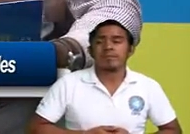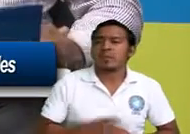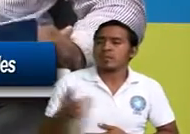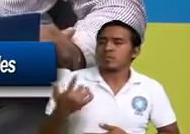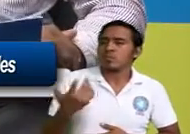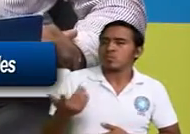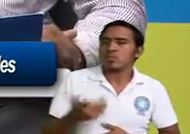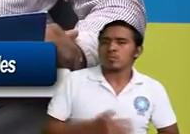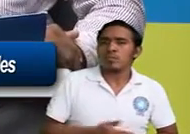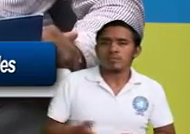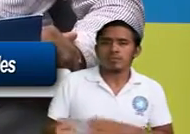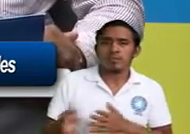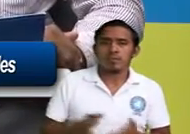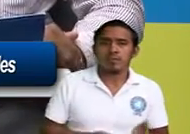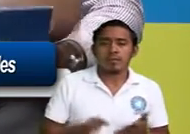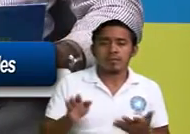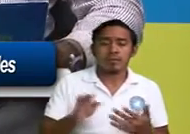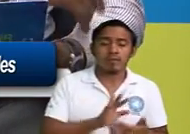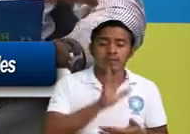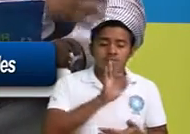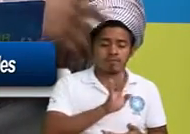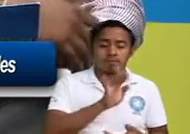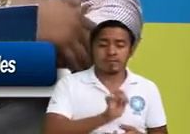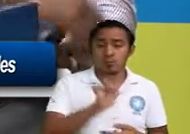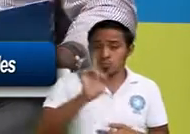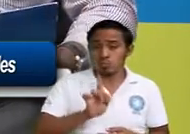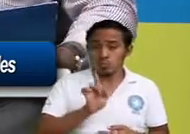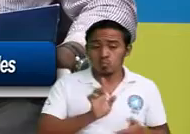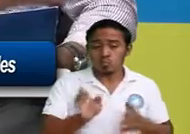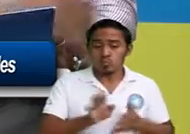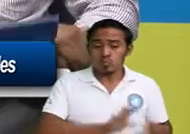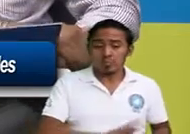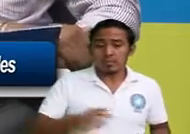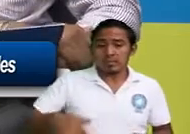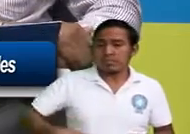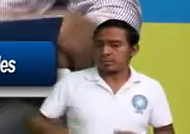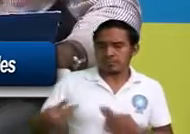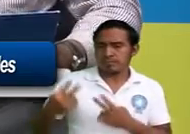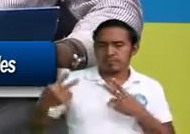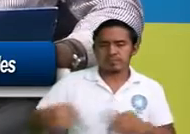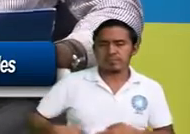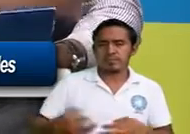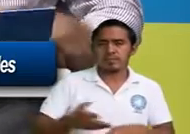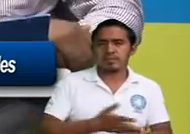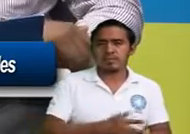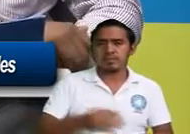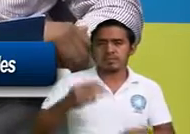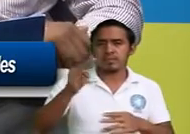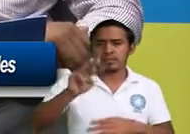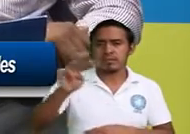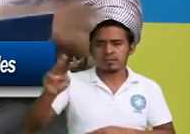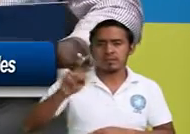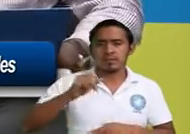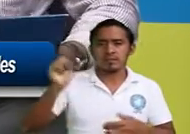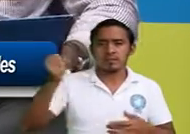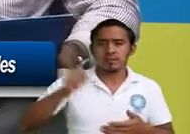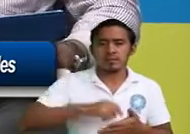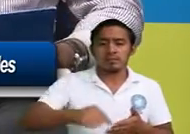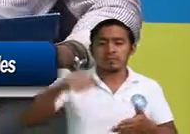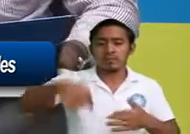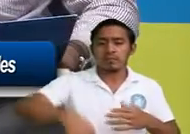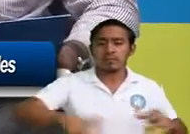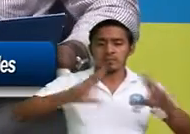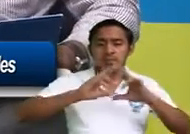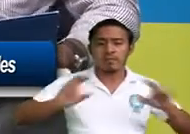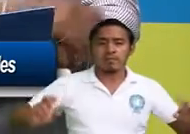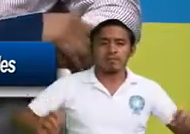dice de la muerte de los fetos, de uno de los fetos antes de la 33 semanas? Nuestro país, en este